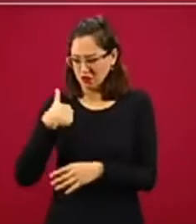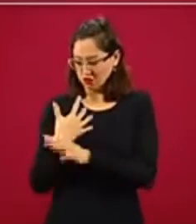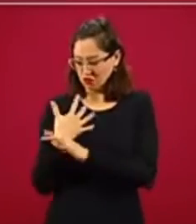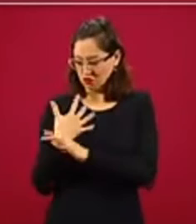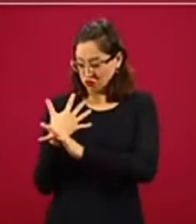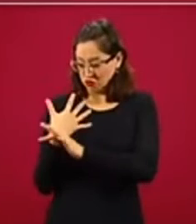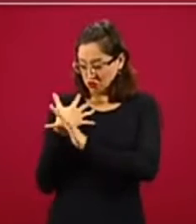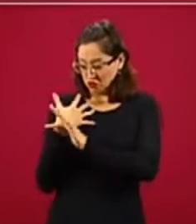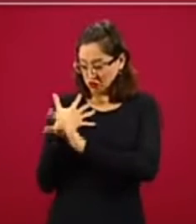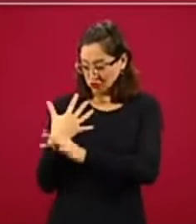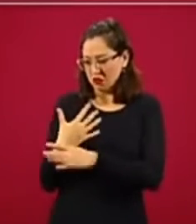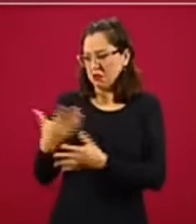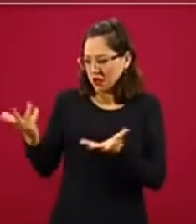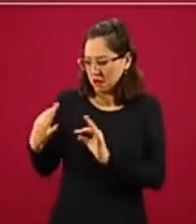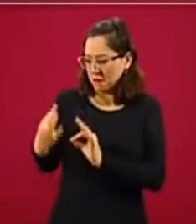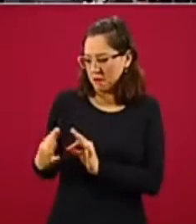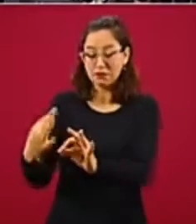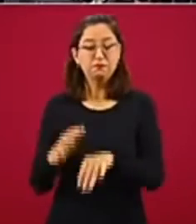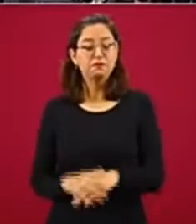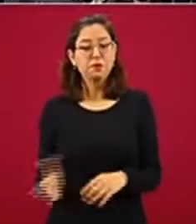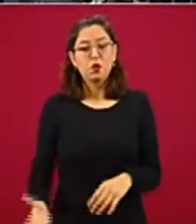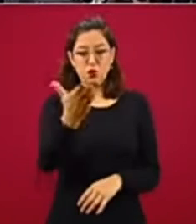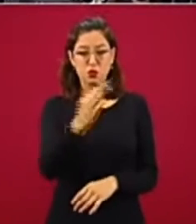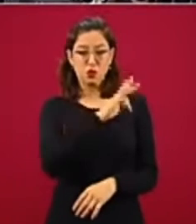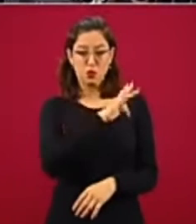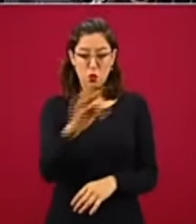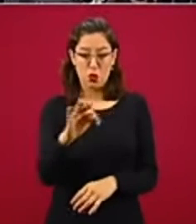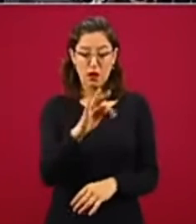leen el libro La Salida,